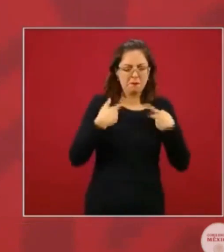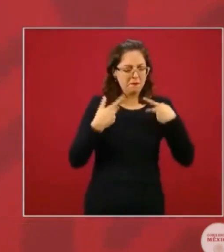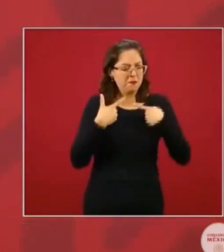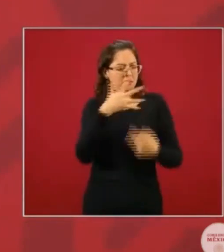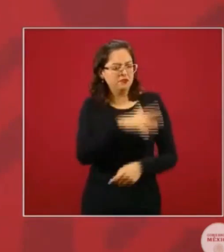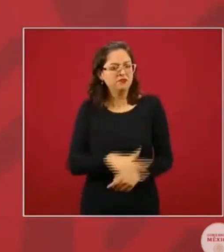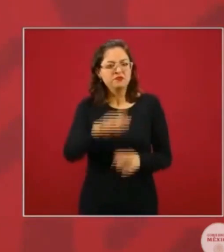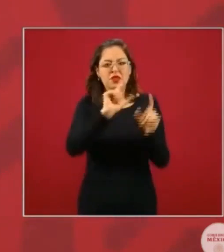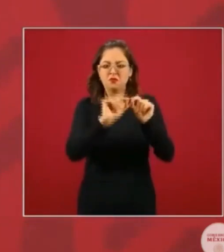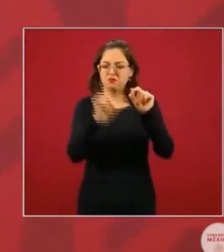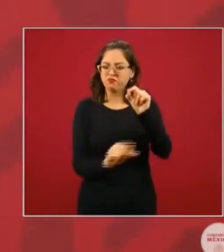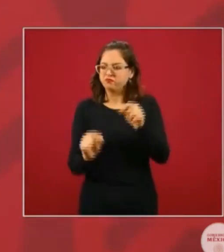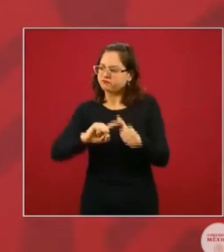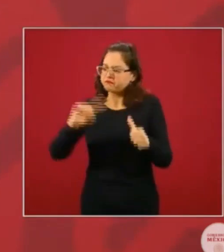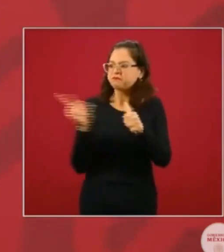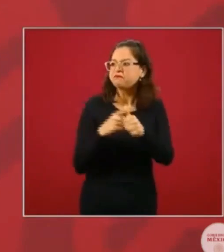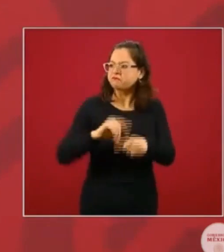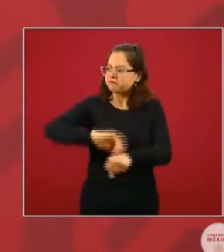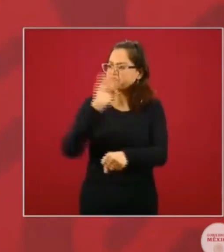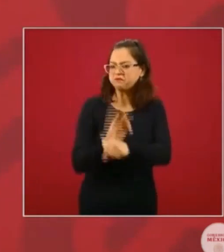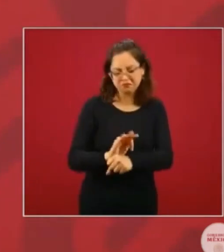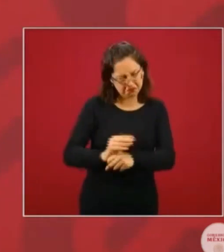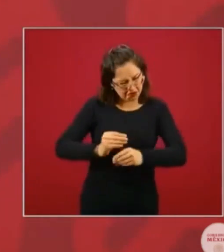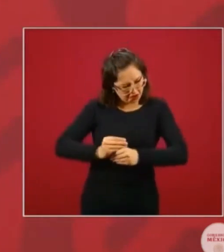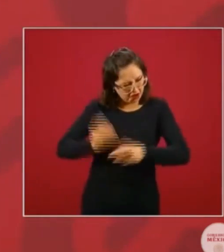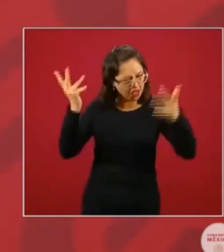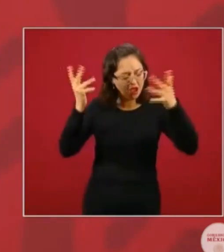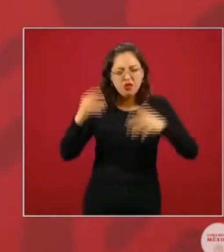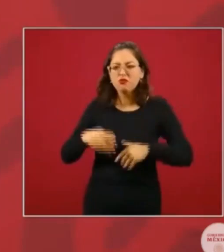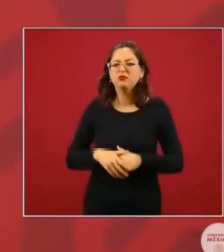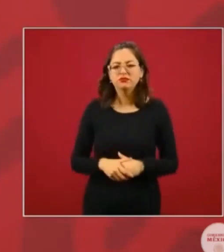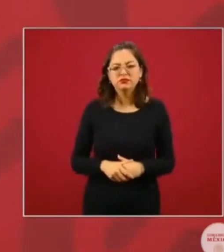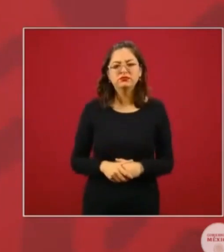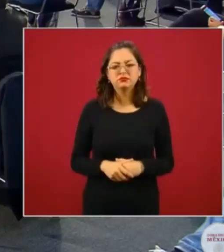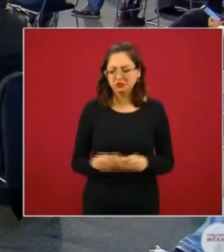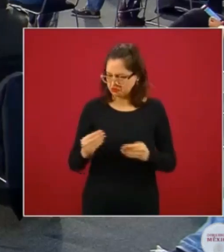de la nación. Claro que lo vamos a hacer.